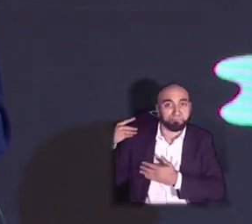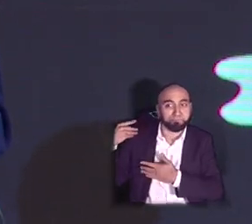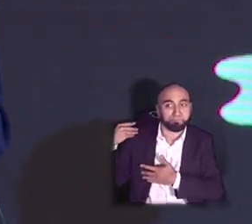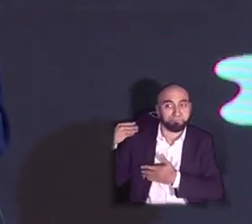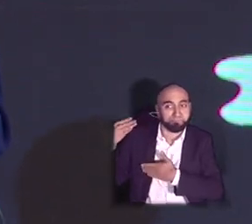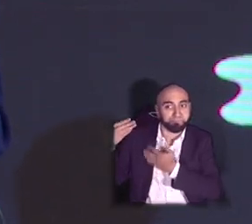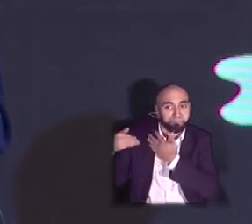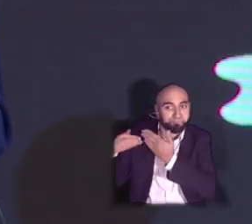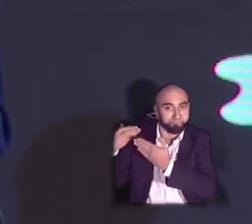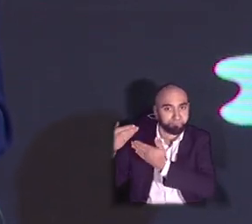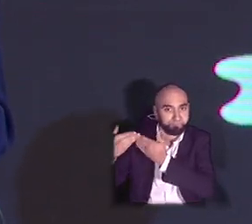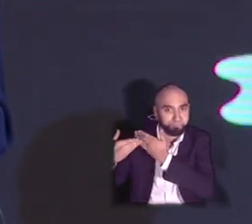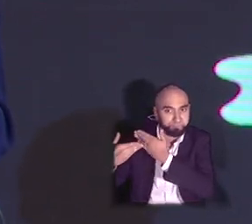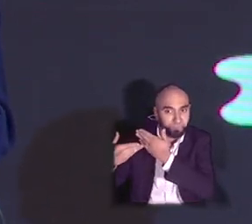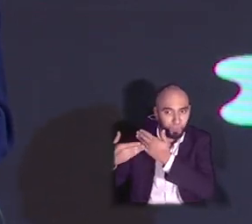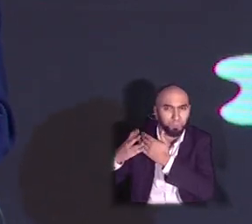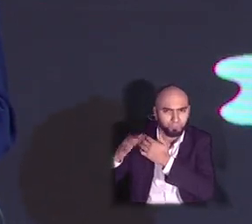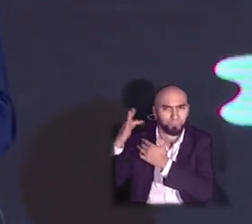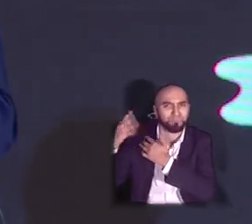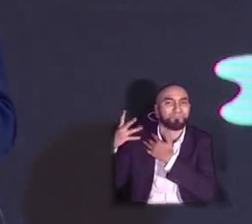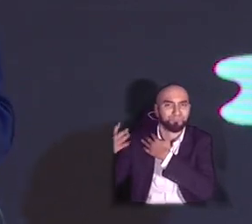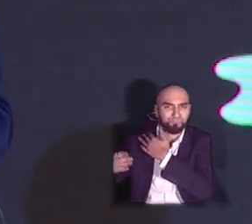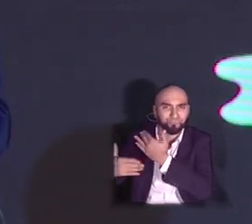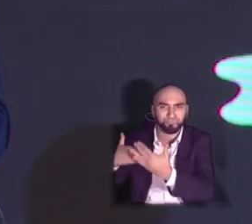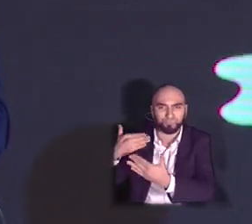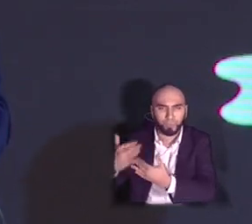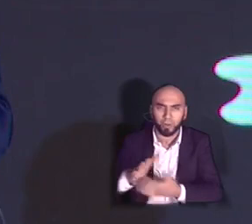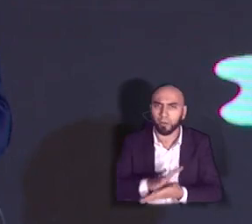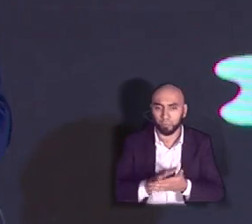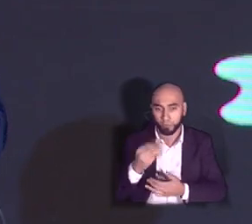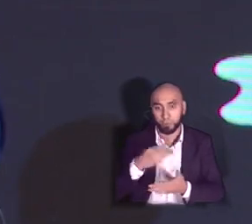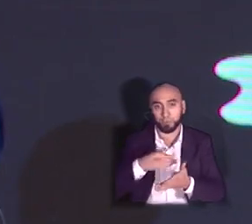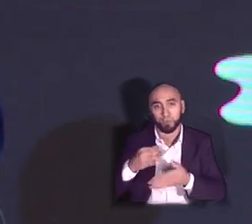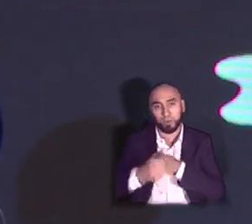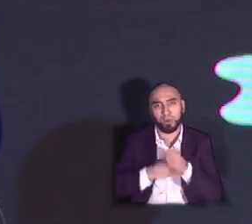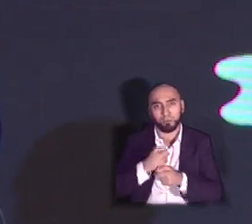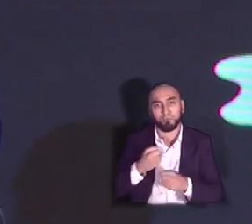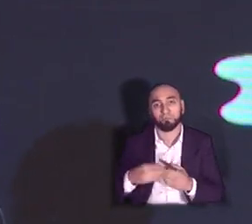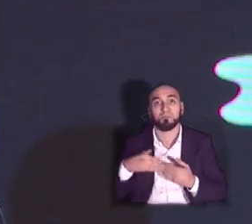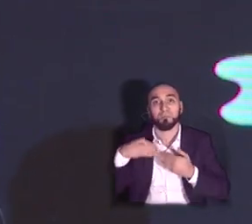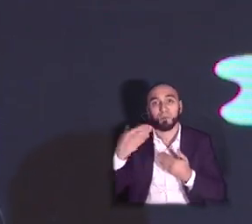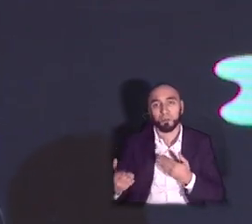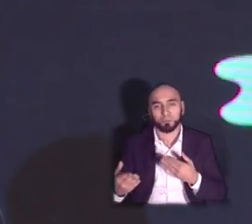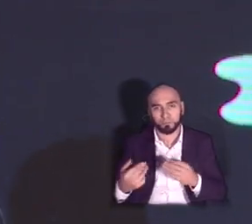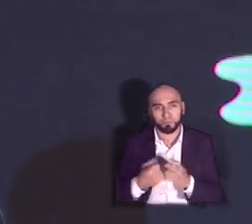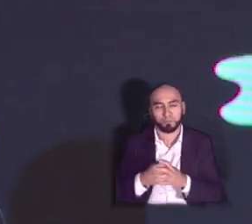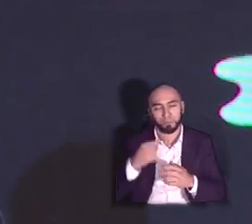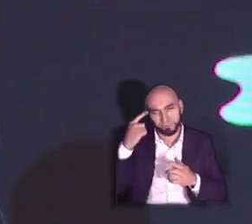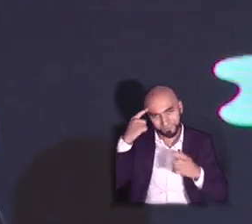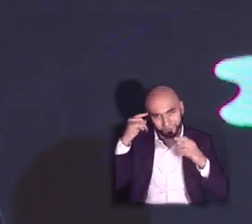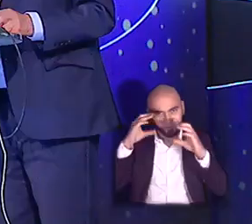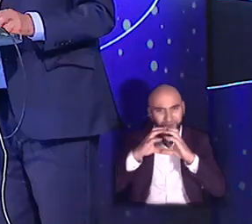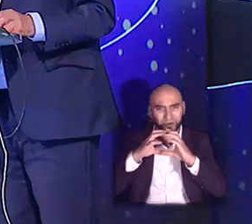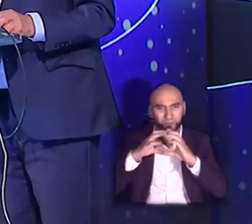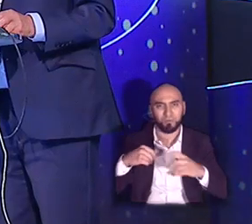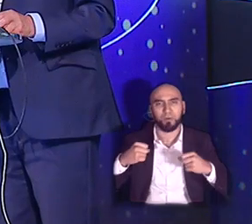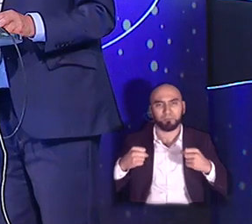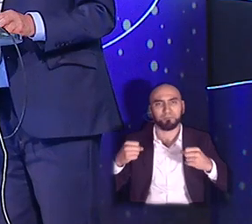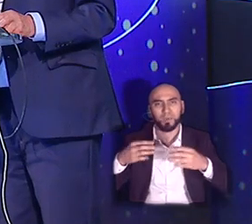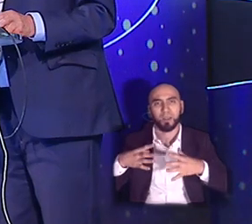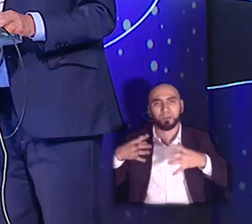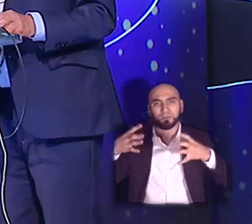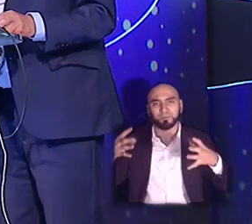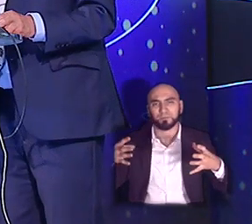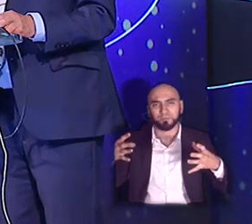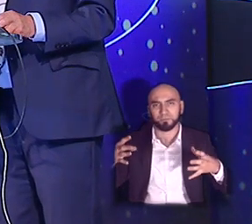futuro. Si el cerebro crece durante los 3 millones de años de Lucy, el fósil